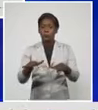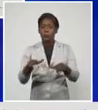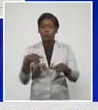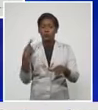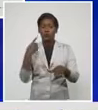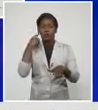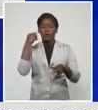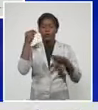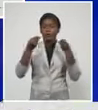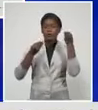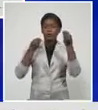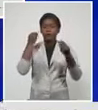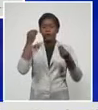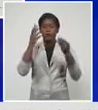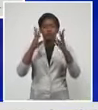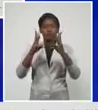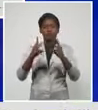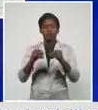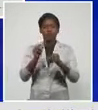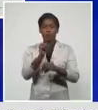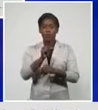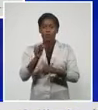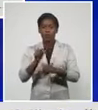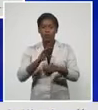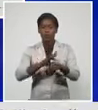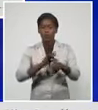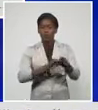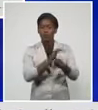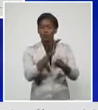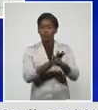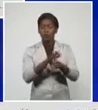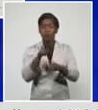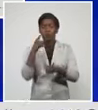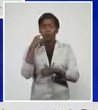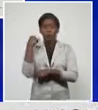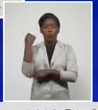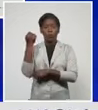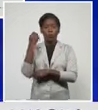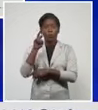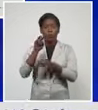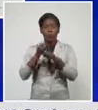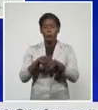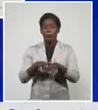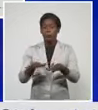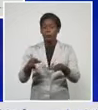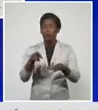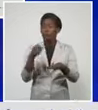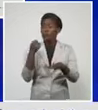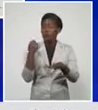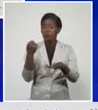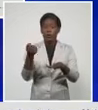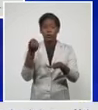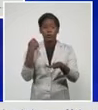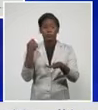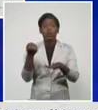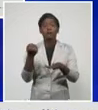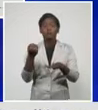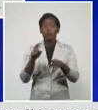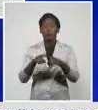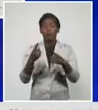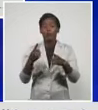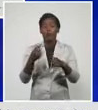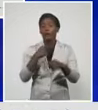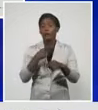que es una enfermedad que es letal, que es una enfermedad que además, cuando hay comorbilidades,